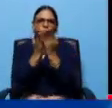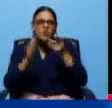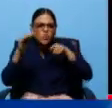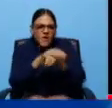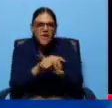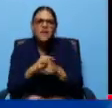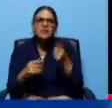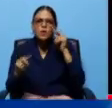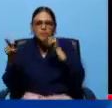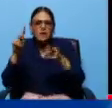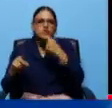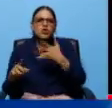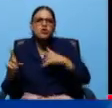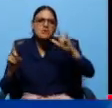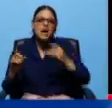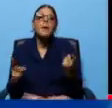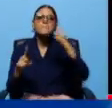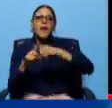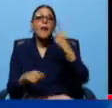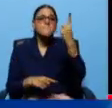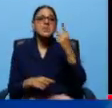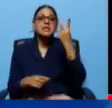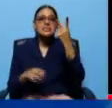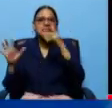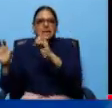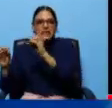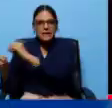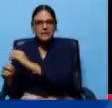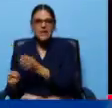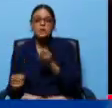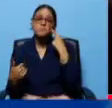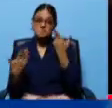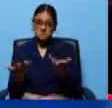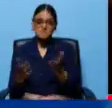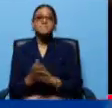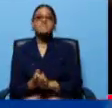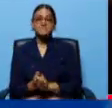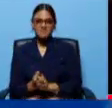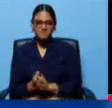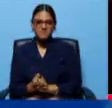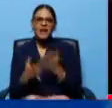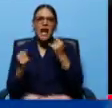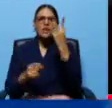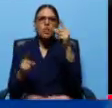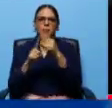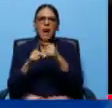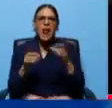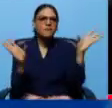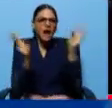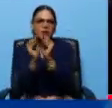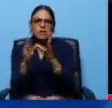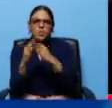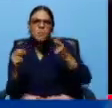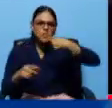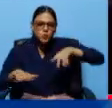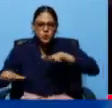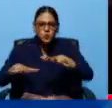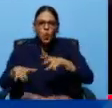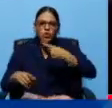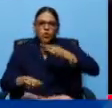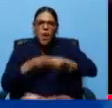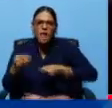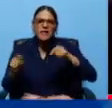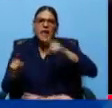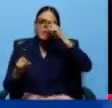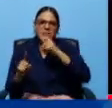una proyección de 1.700. Bueno, hay dos palabras que resumen